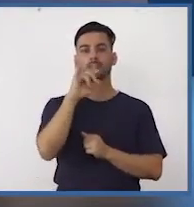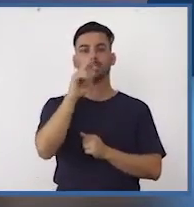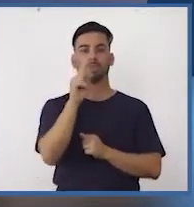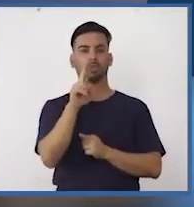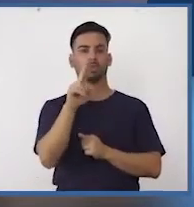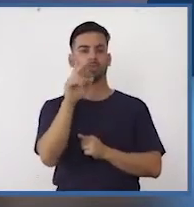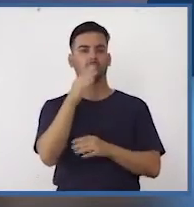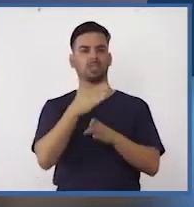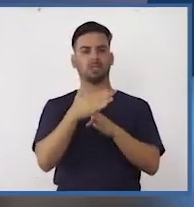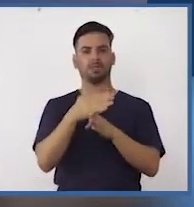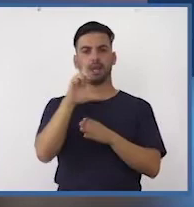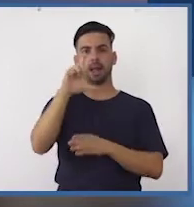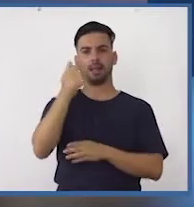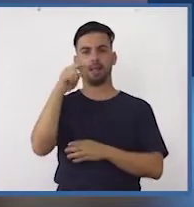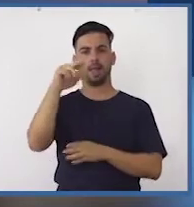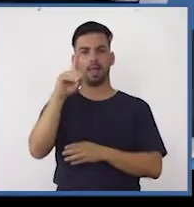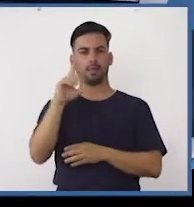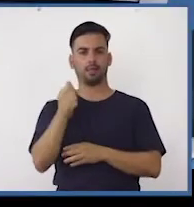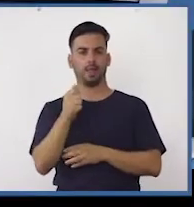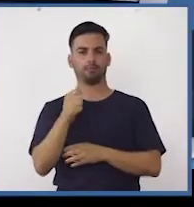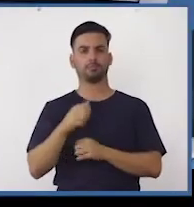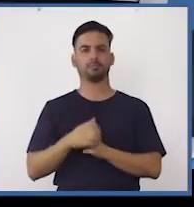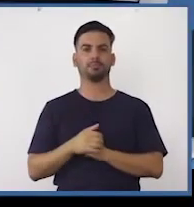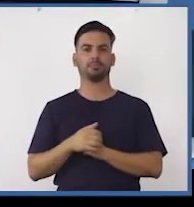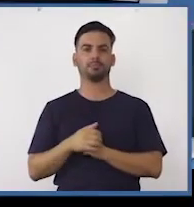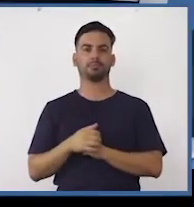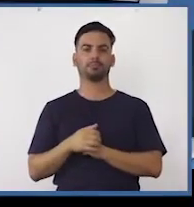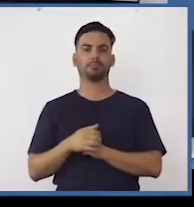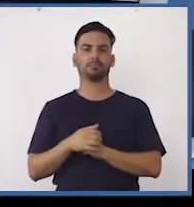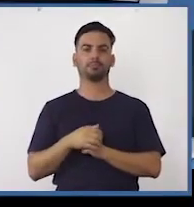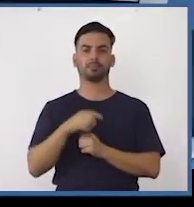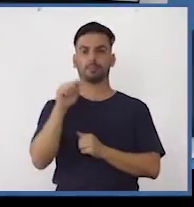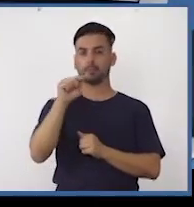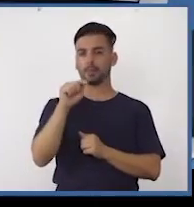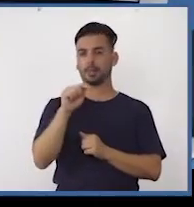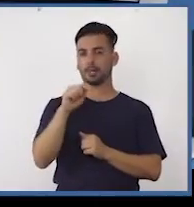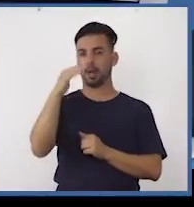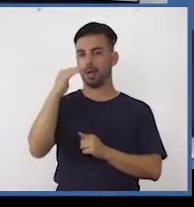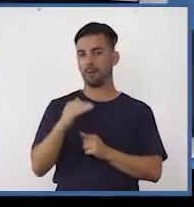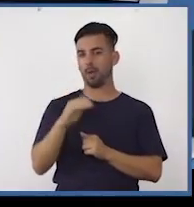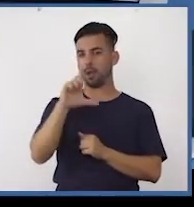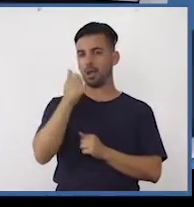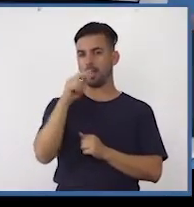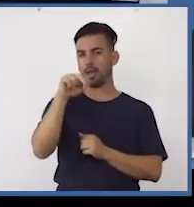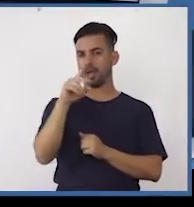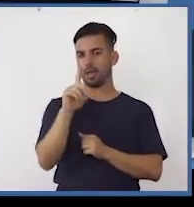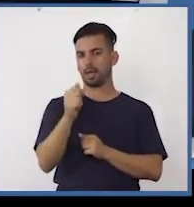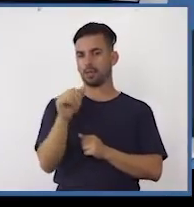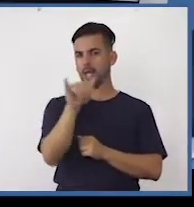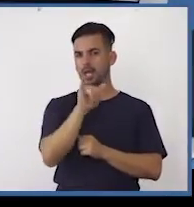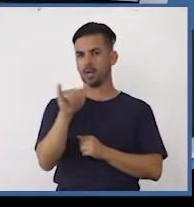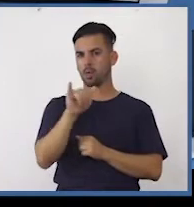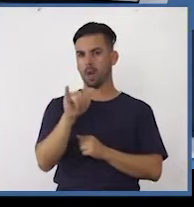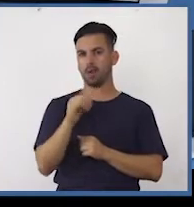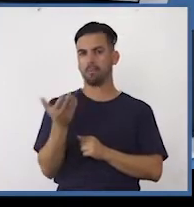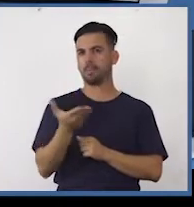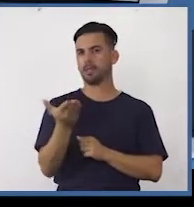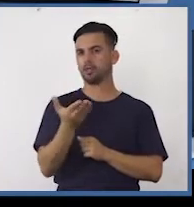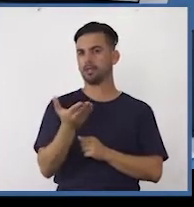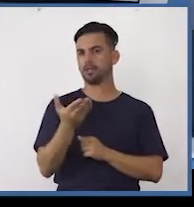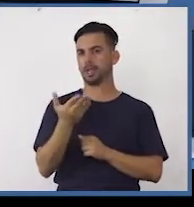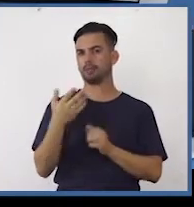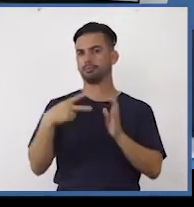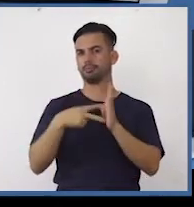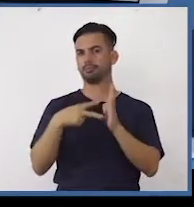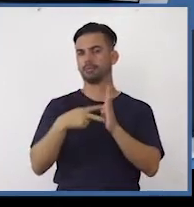f? Frecuencia, ¿no, verdad? ¿Y por qué entonces está f y no está periodo? No está periodo porque dijimos también que podíamos por otra vía